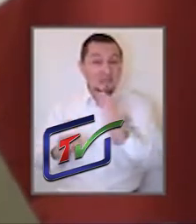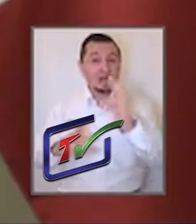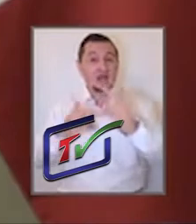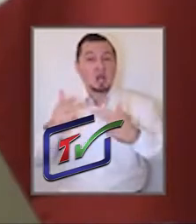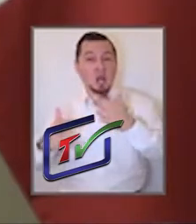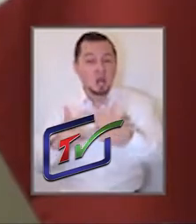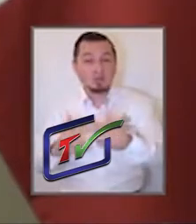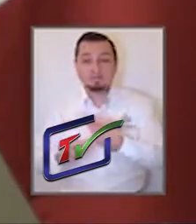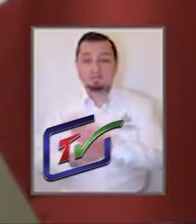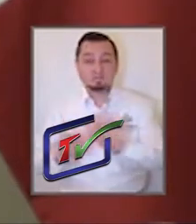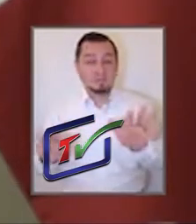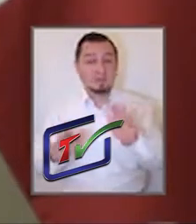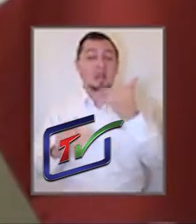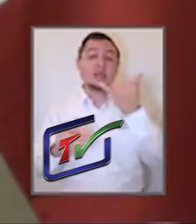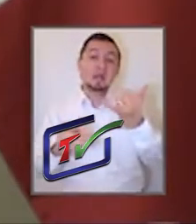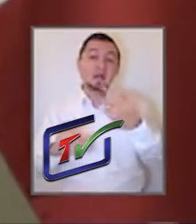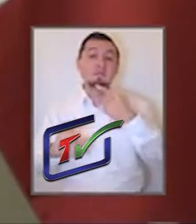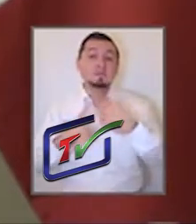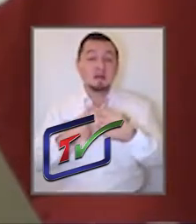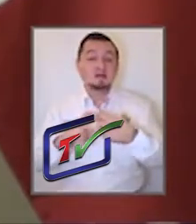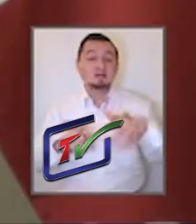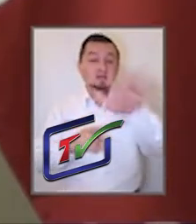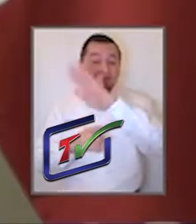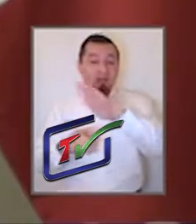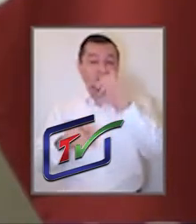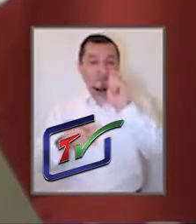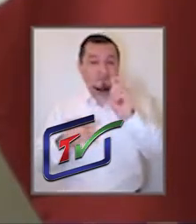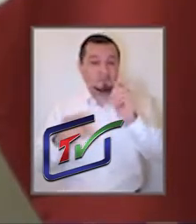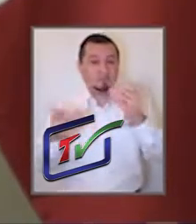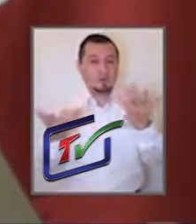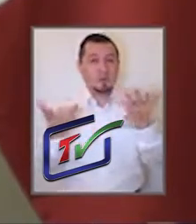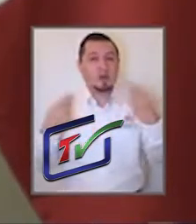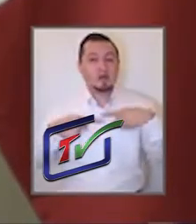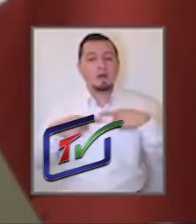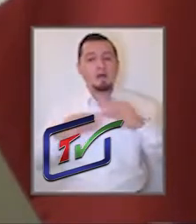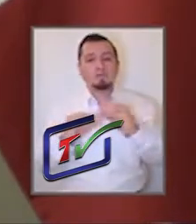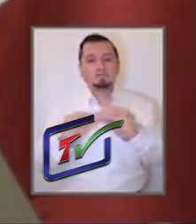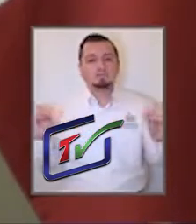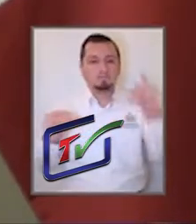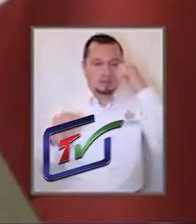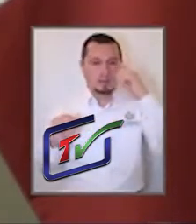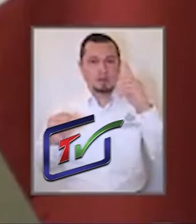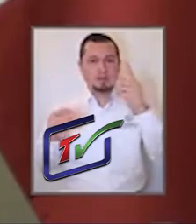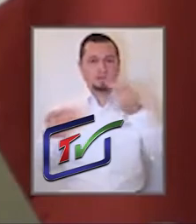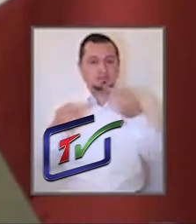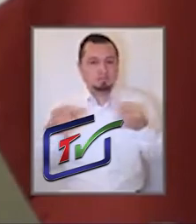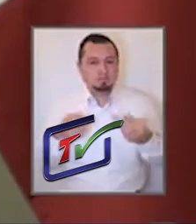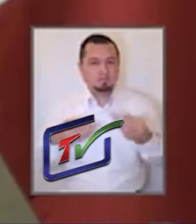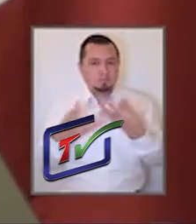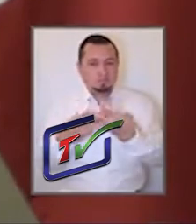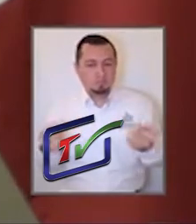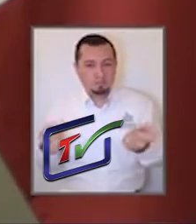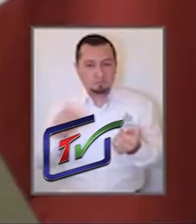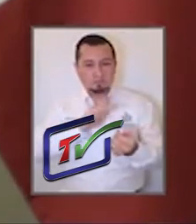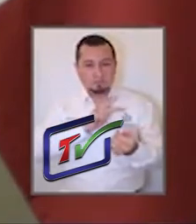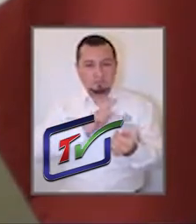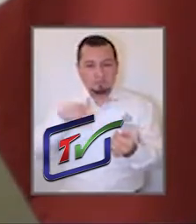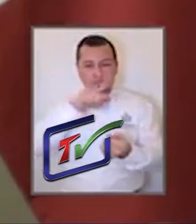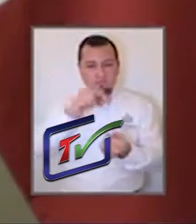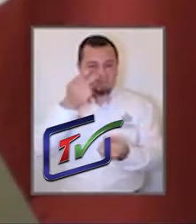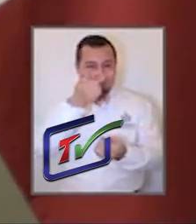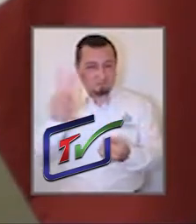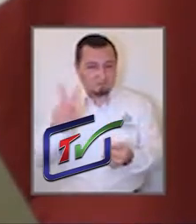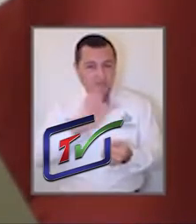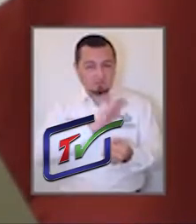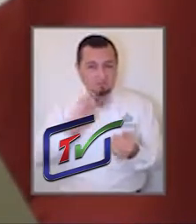no habrá misas ni celebraciones religiosas. Y adicionalmente, pues creo que es importante entender que los ajustes que se hicieron